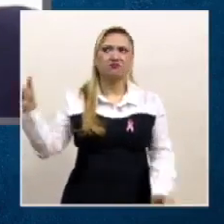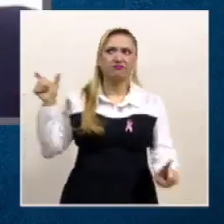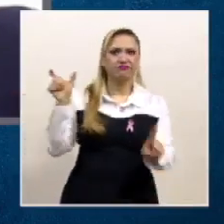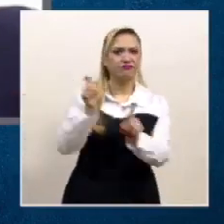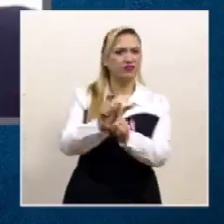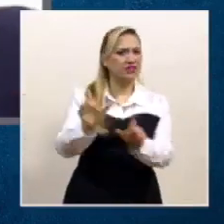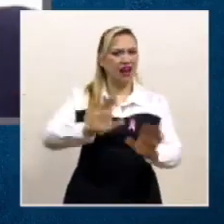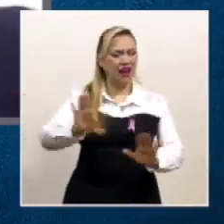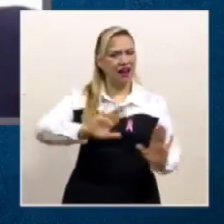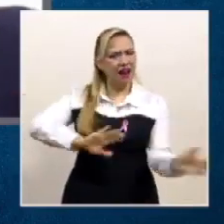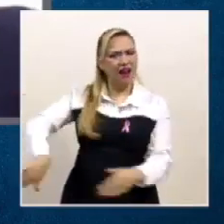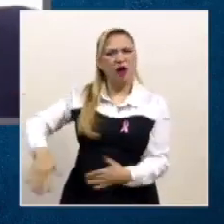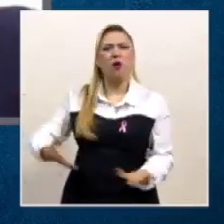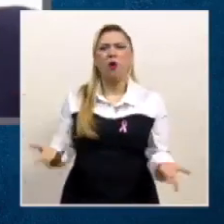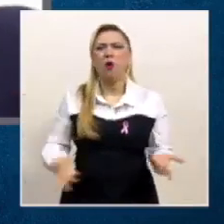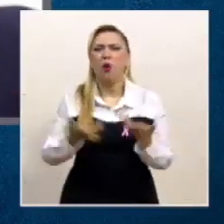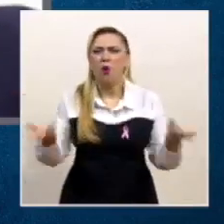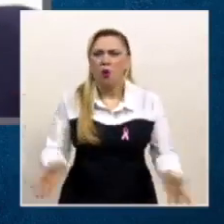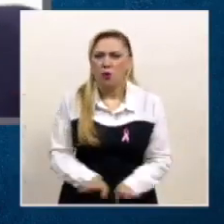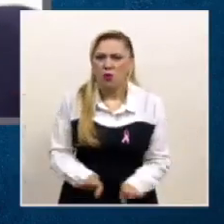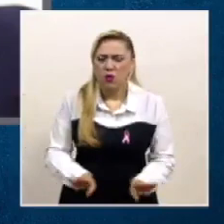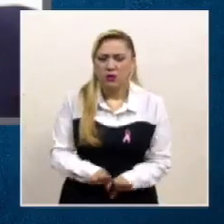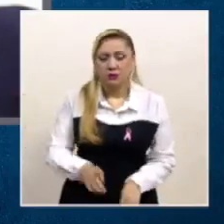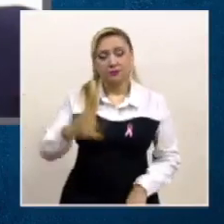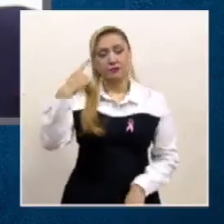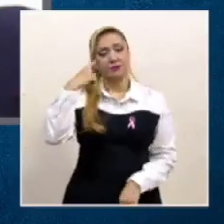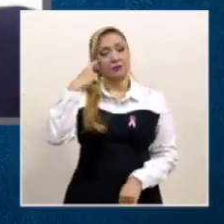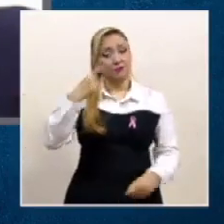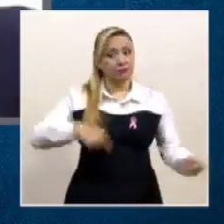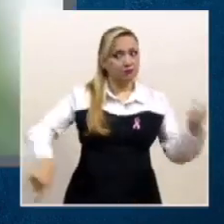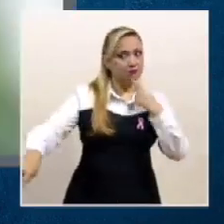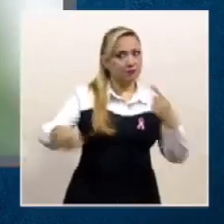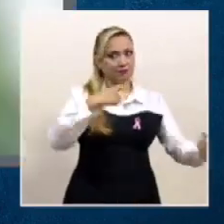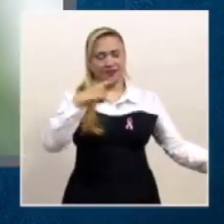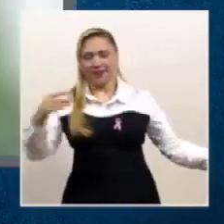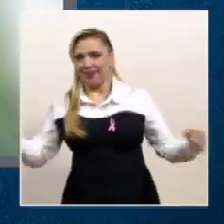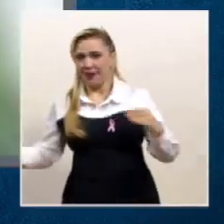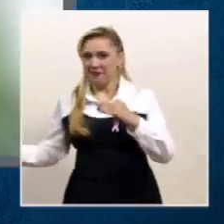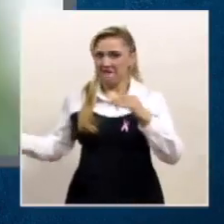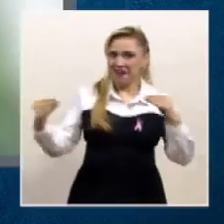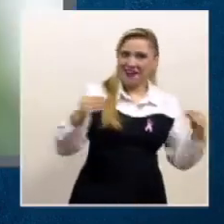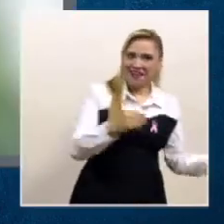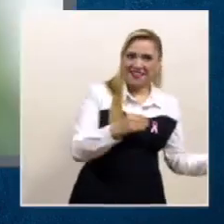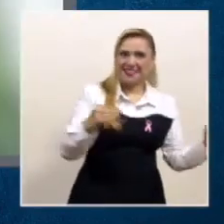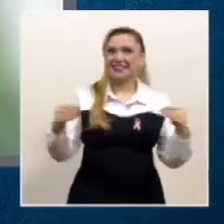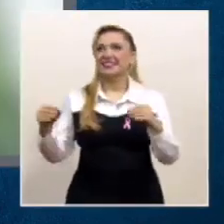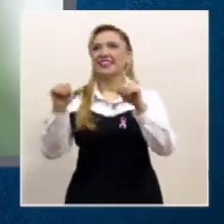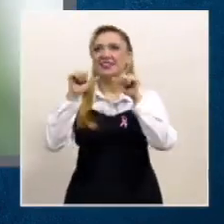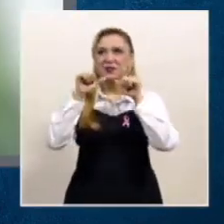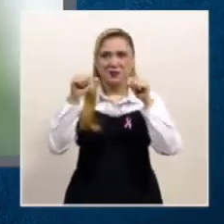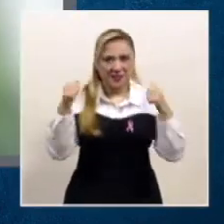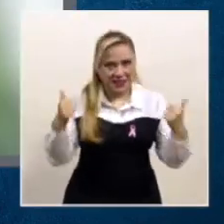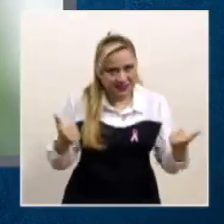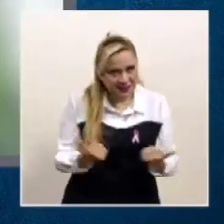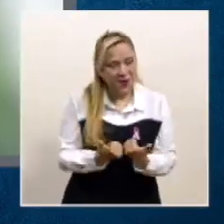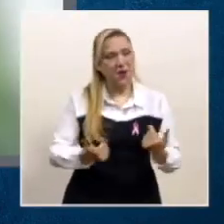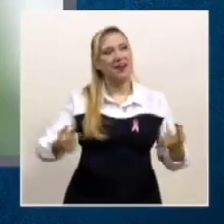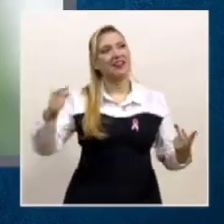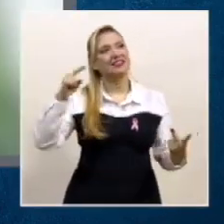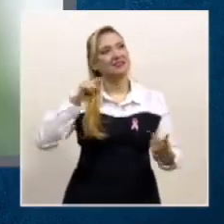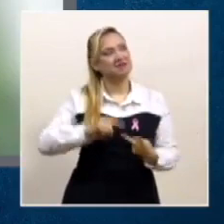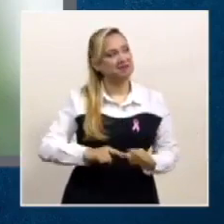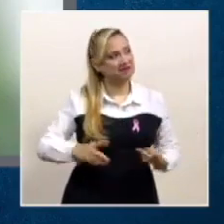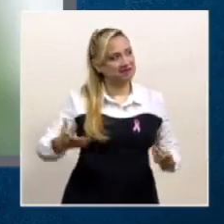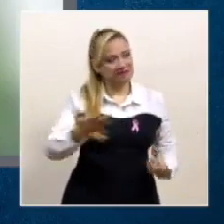debate muy álgido entre organizaciones de la sociedad civil, entre los poderes, tanto